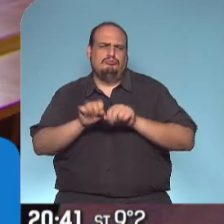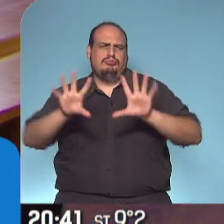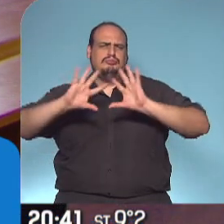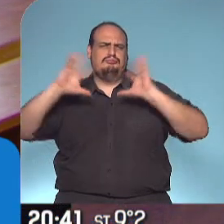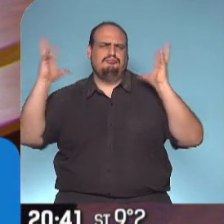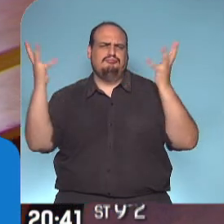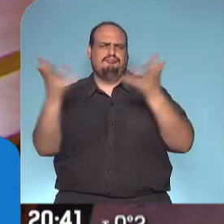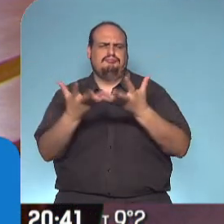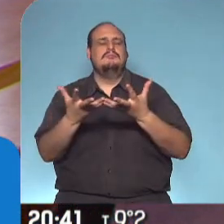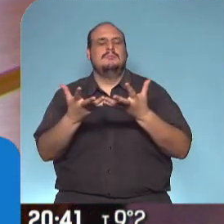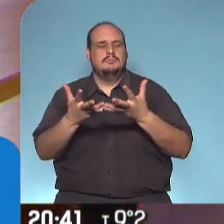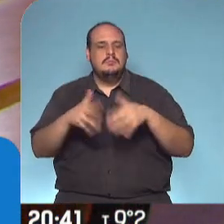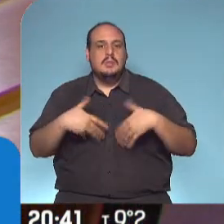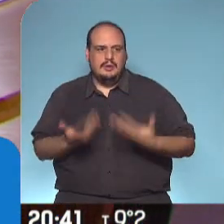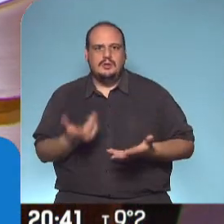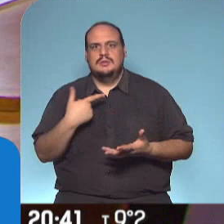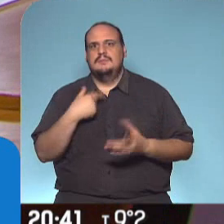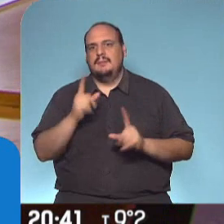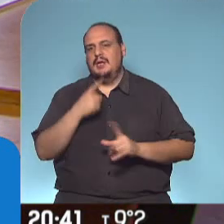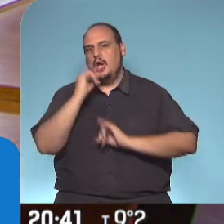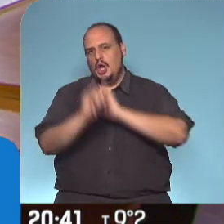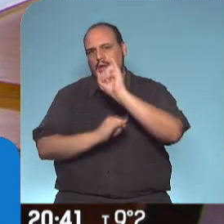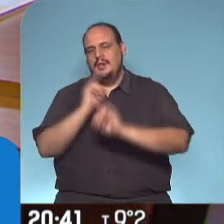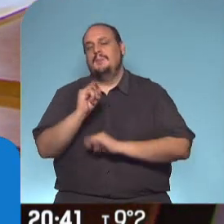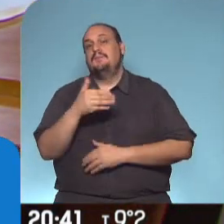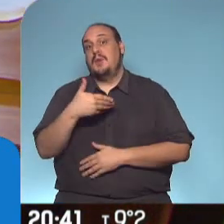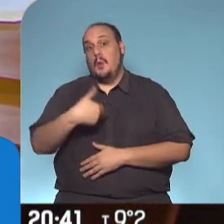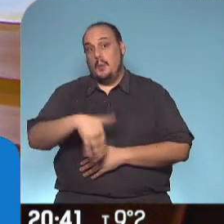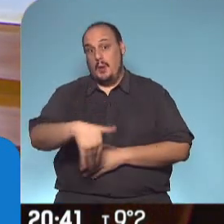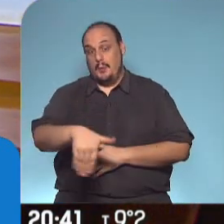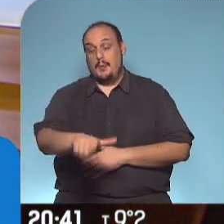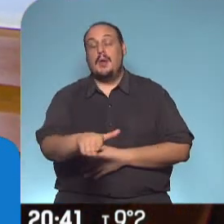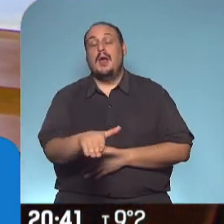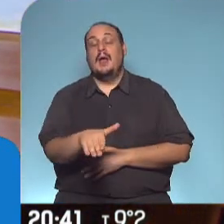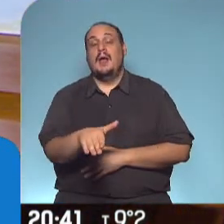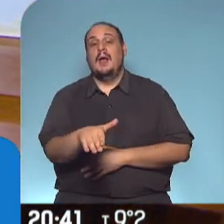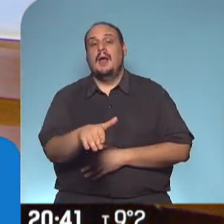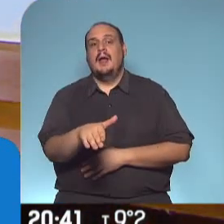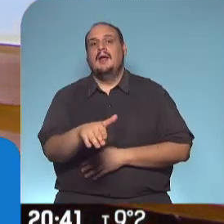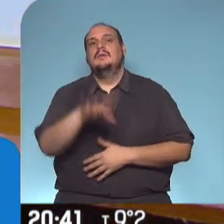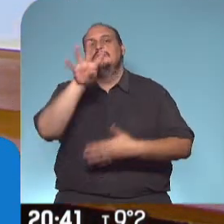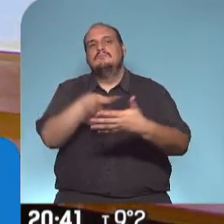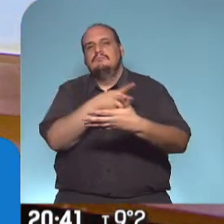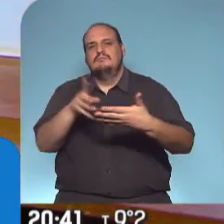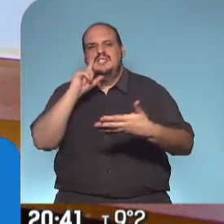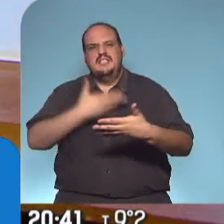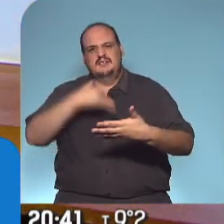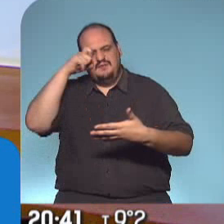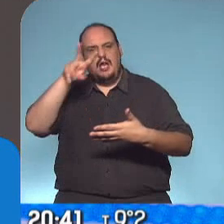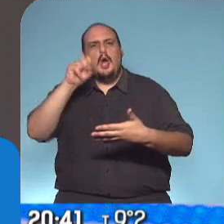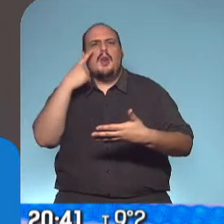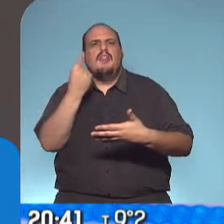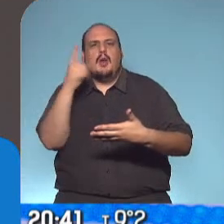mundial. Así que en principio contarte que próximamente vamos a estar contando cuál va a ser el tercer cronograma del ingreso familiar de